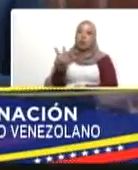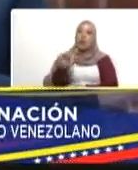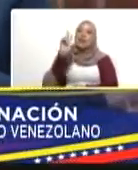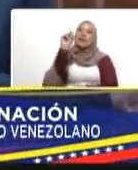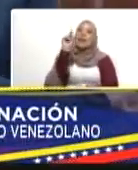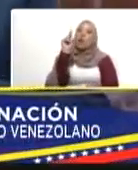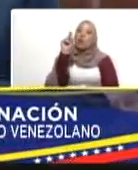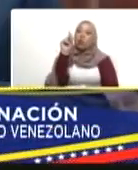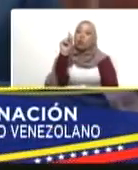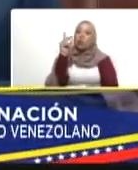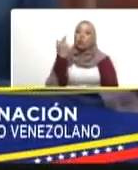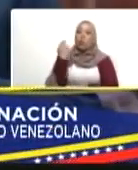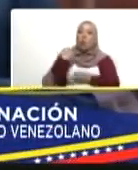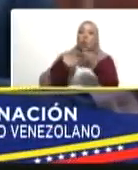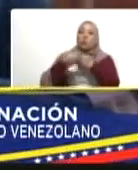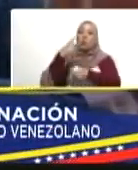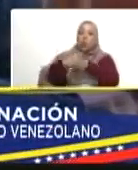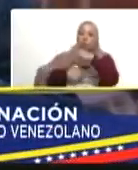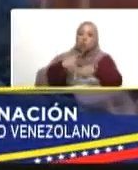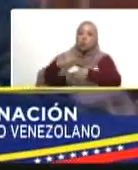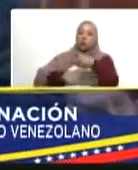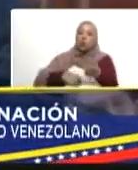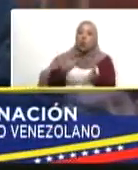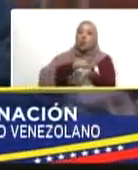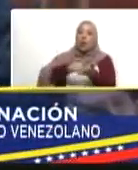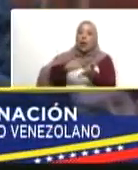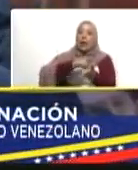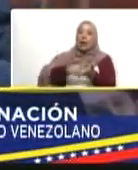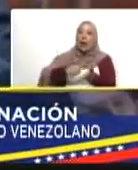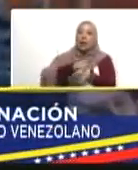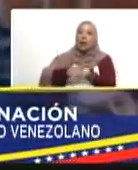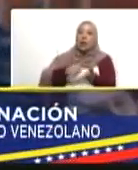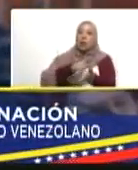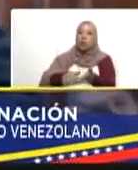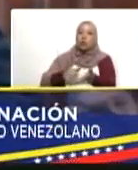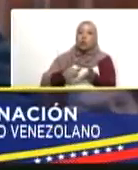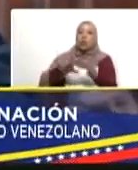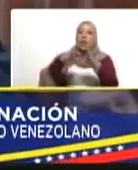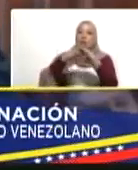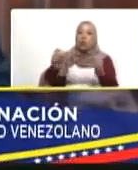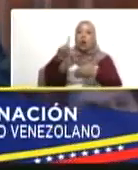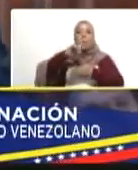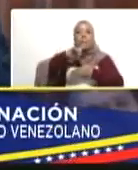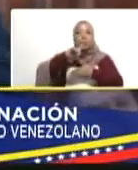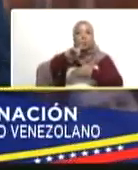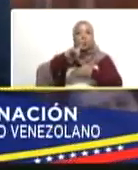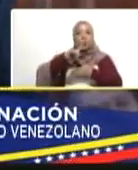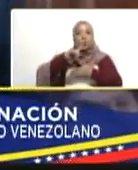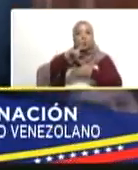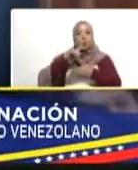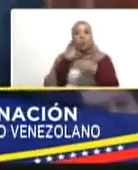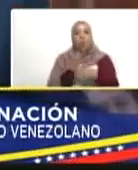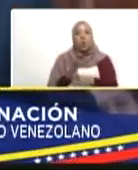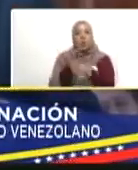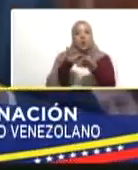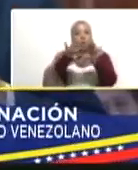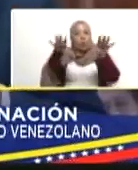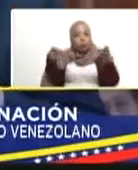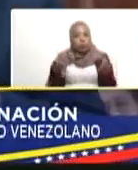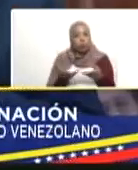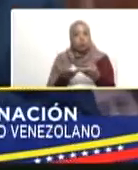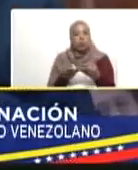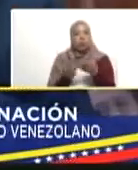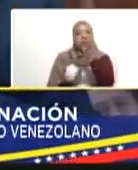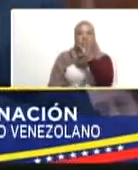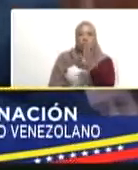segundo más grande productor de queso de el continente y cuidado si del mundo solamente ha